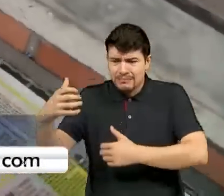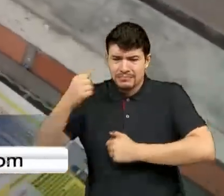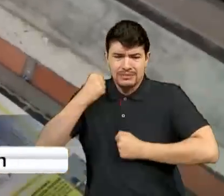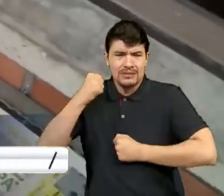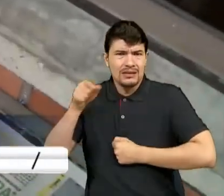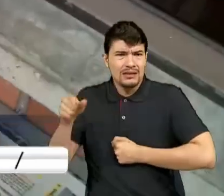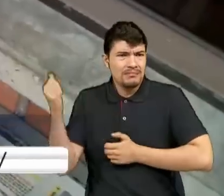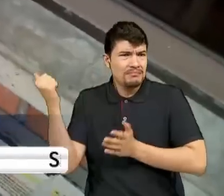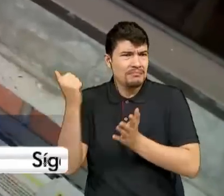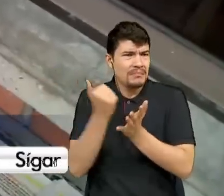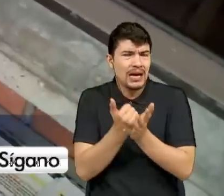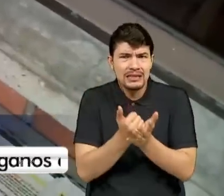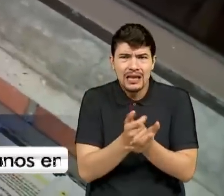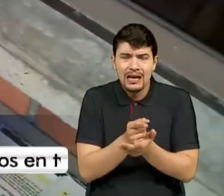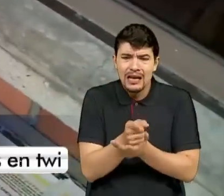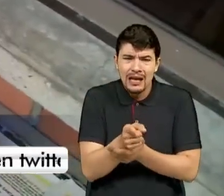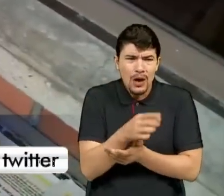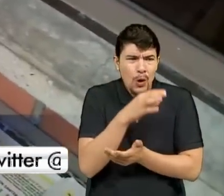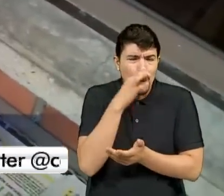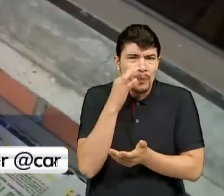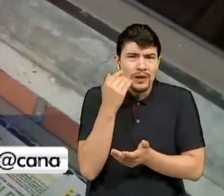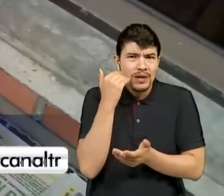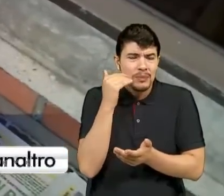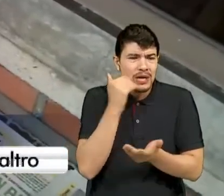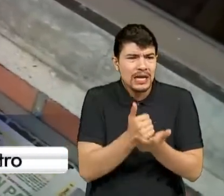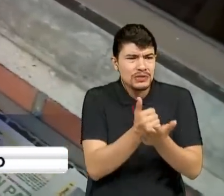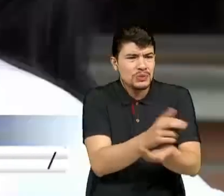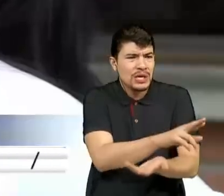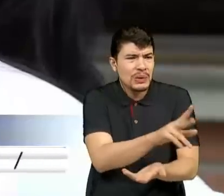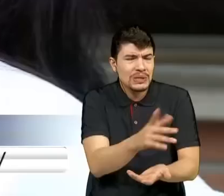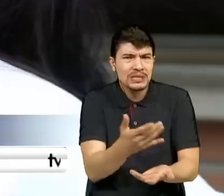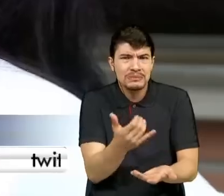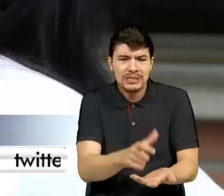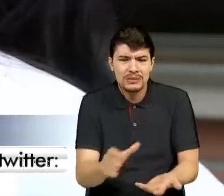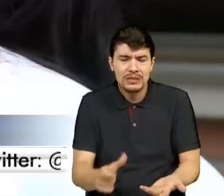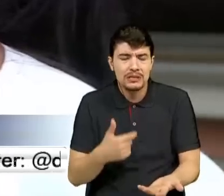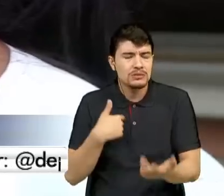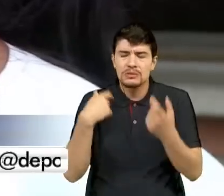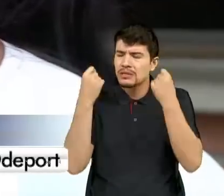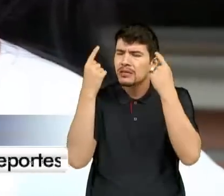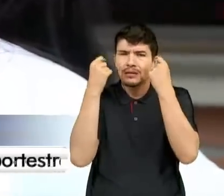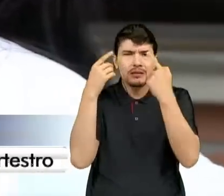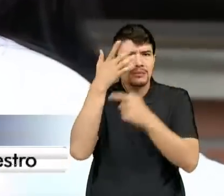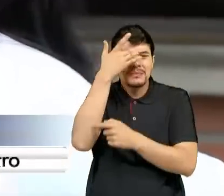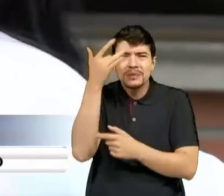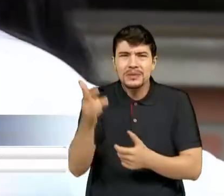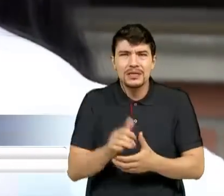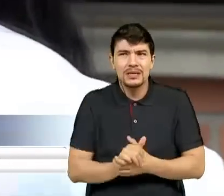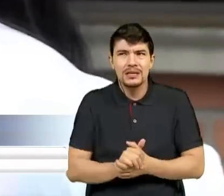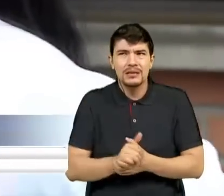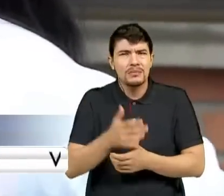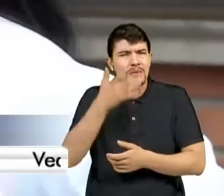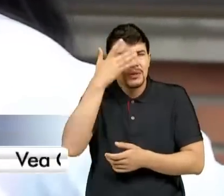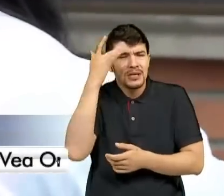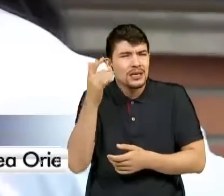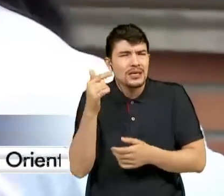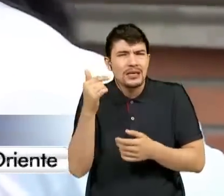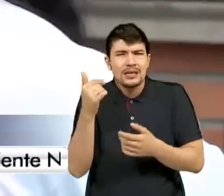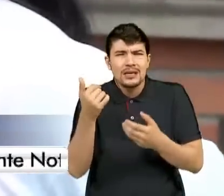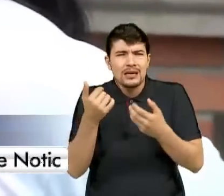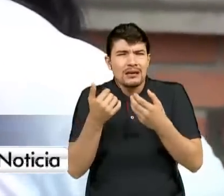termina muriendo de una forma tan cruel y desgarradora. No entiendo por qué de esta manera